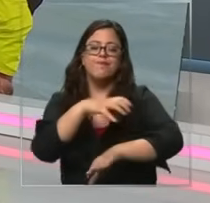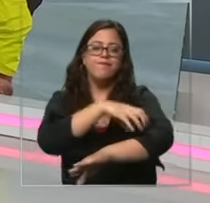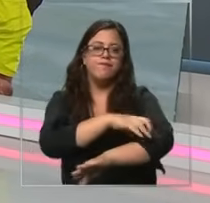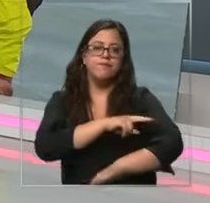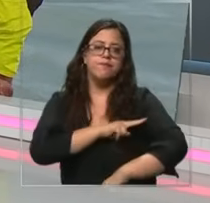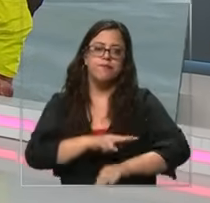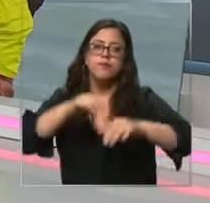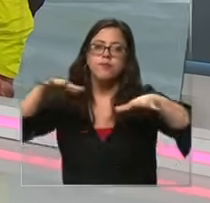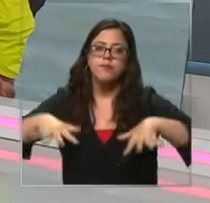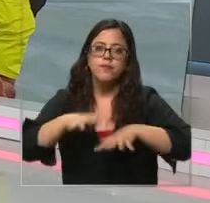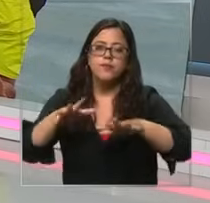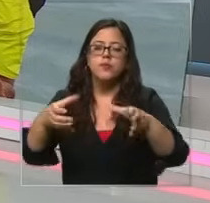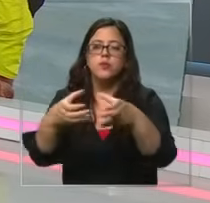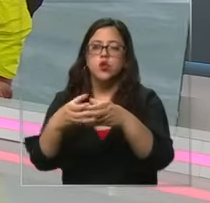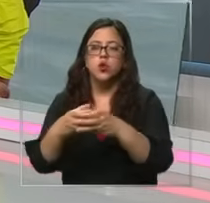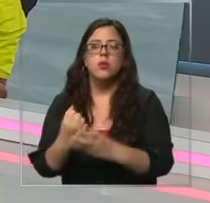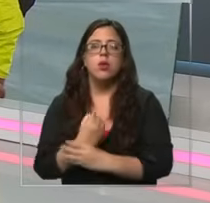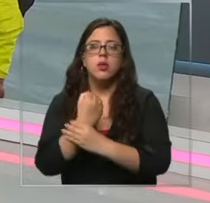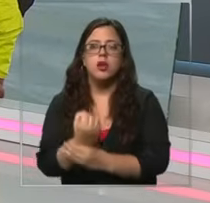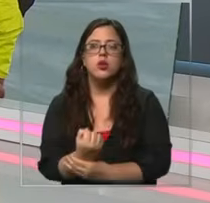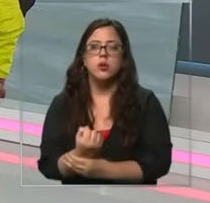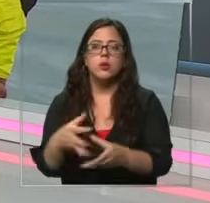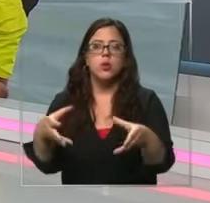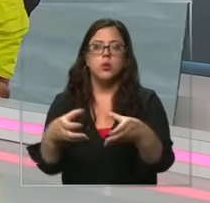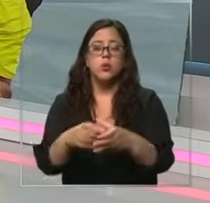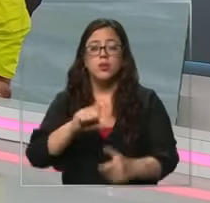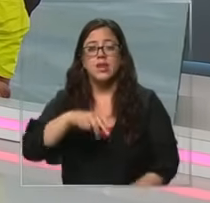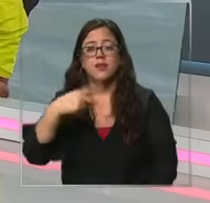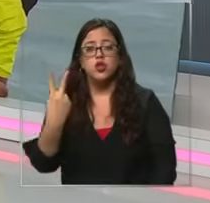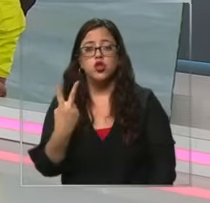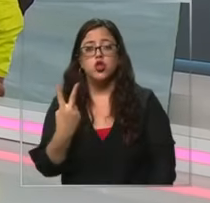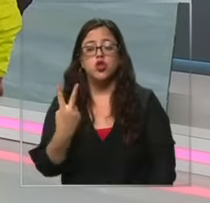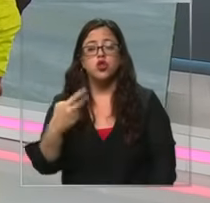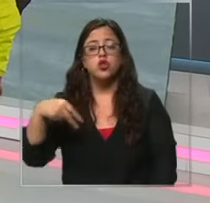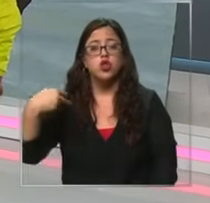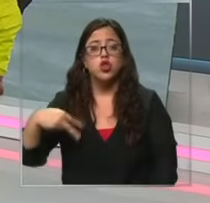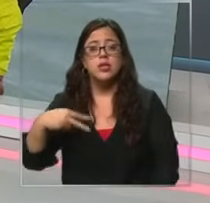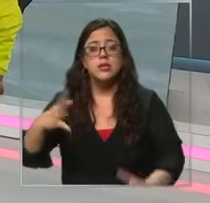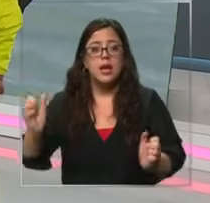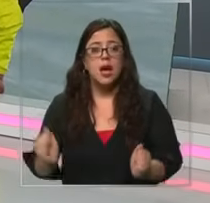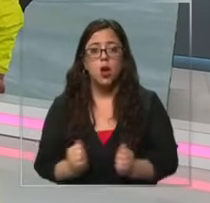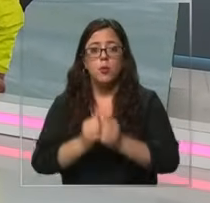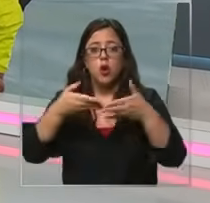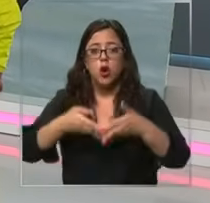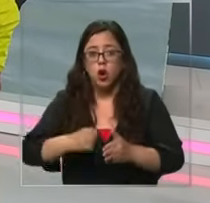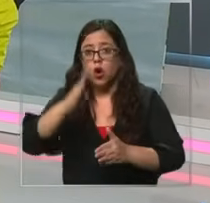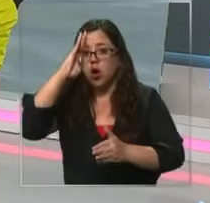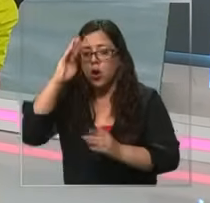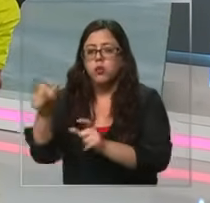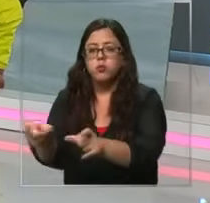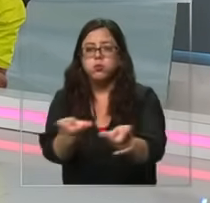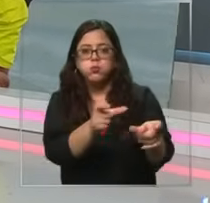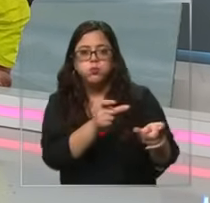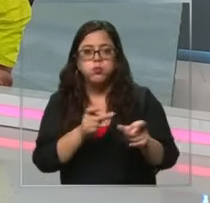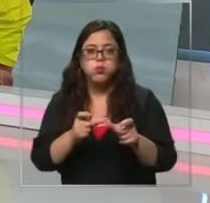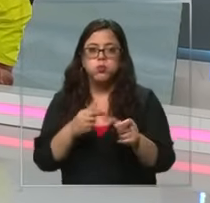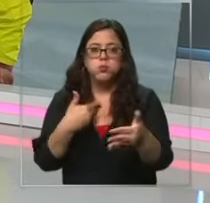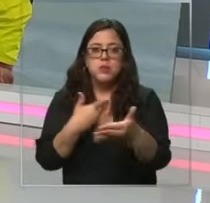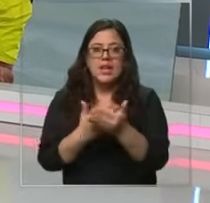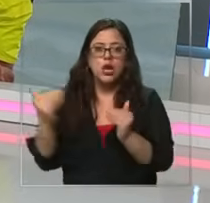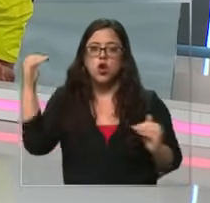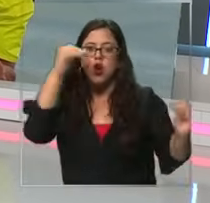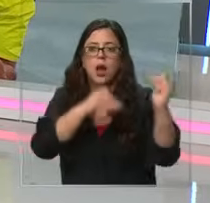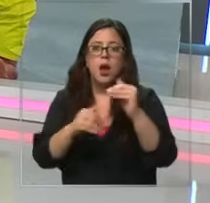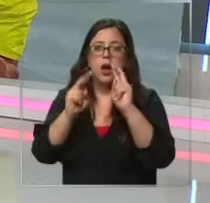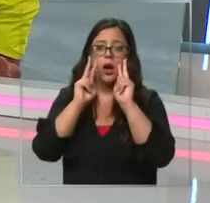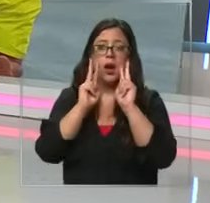los esfuerzos de los equipos de rescate. Un equipo de Chilevisión Noticias acompañó a la Armada en rondas por el borde costero y las